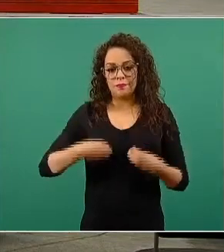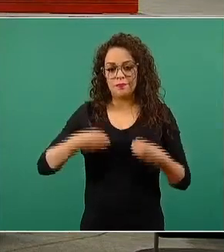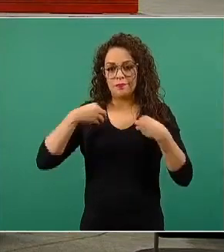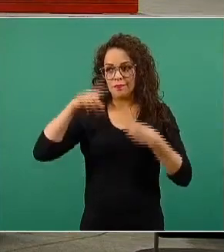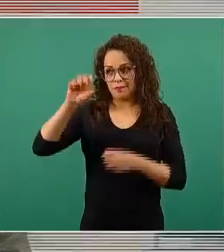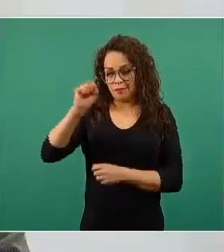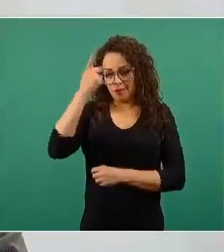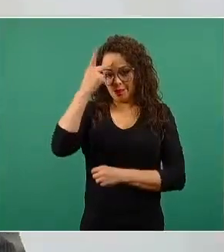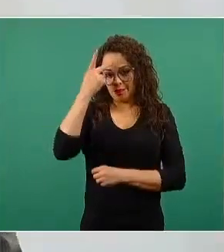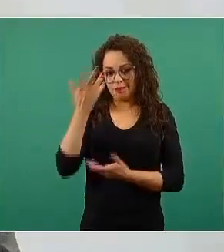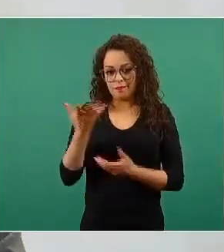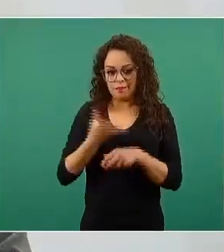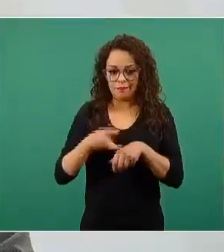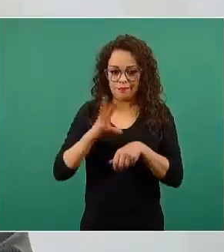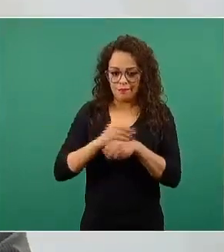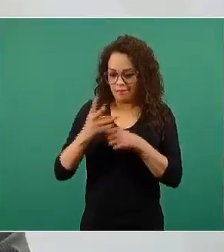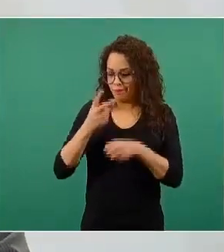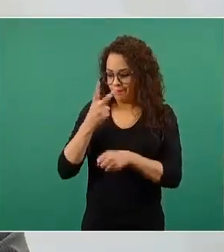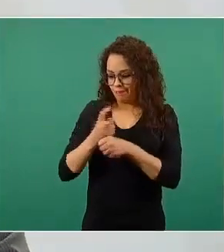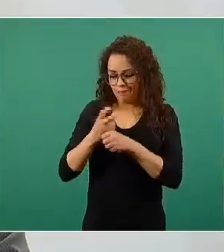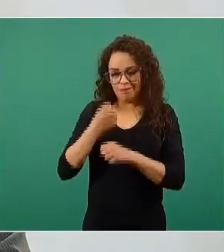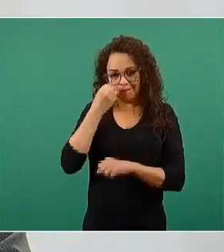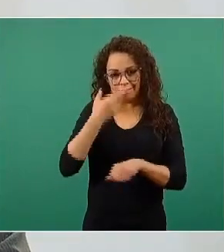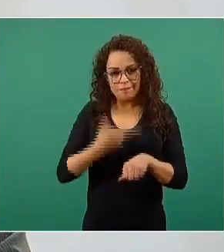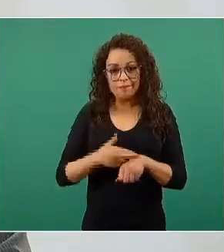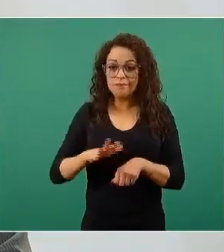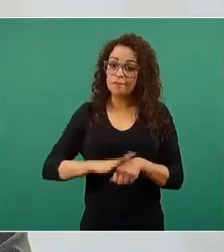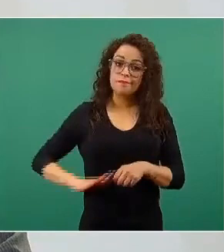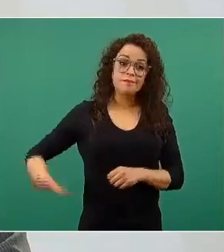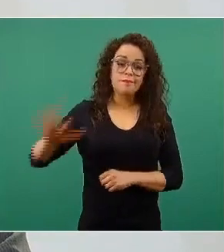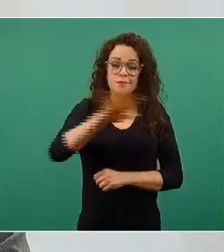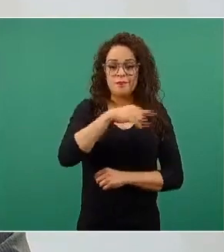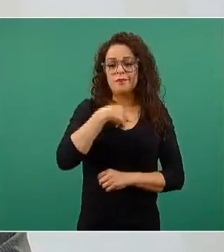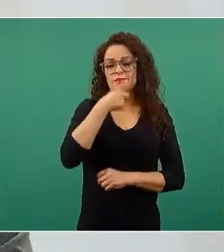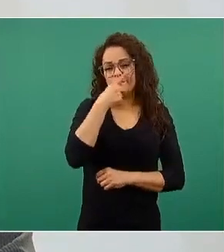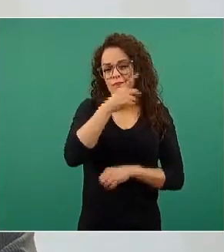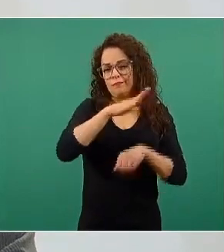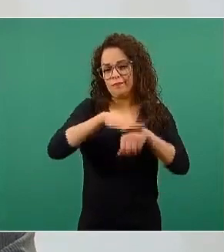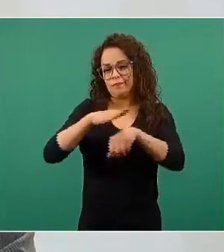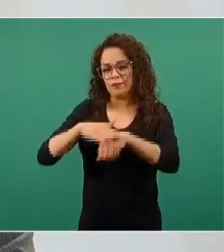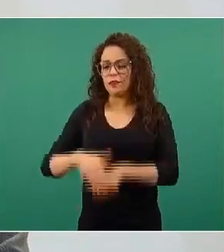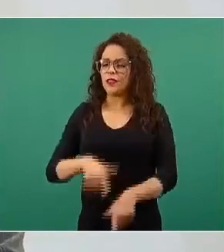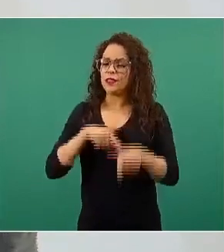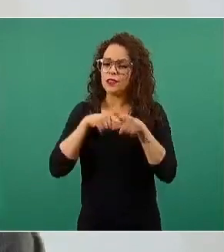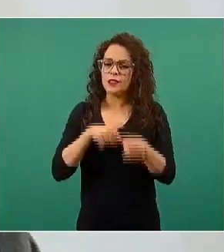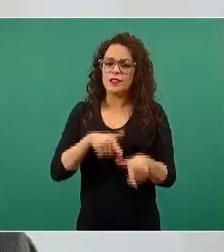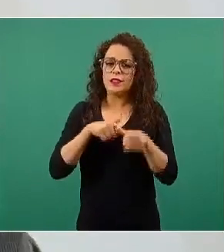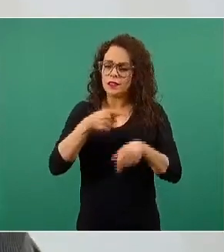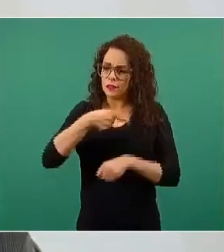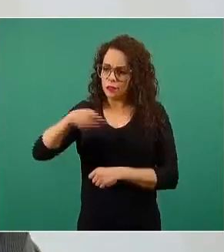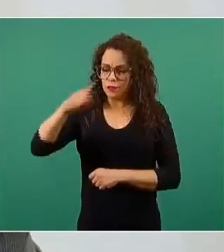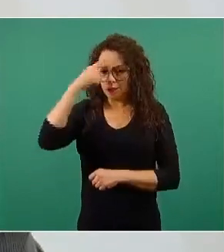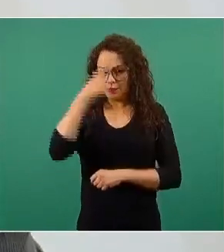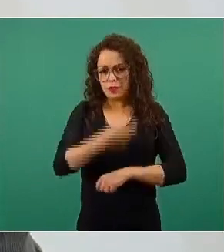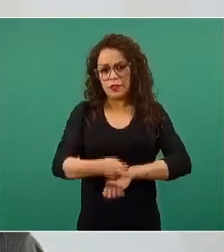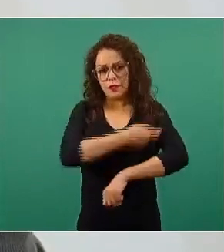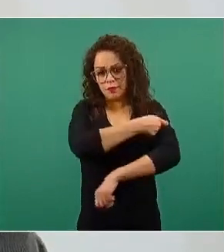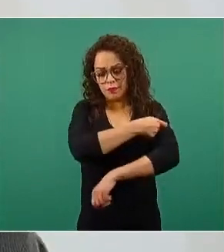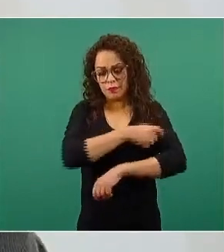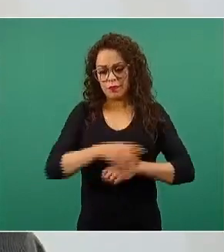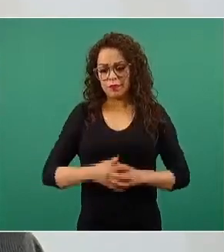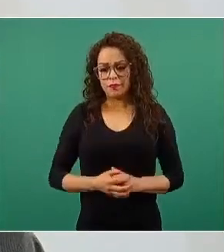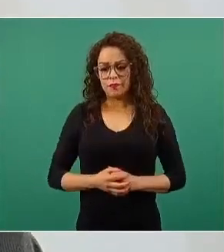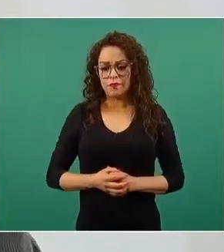con tu permiso, subsecretario, pues a toda la sociedad que sigamos vacunándonos, que sigamos cumpliendo con estas metas. En San Luis